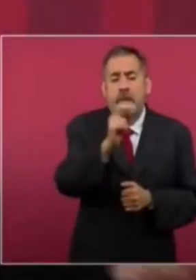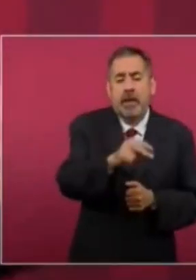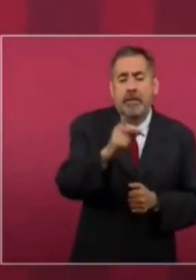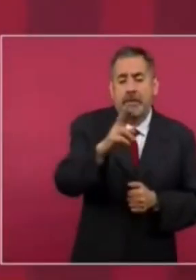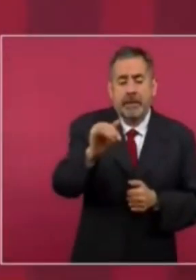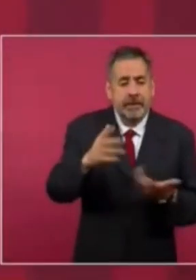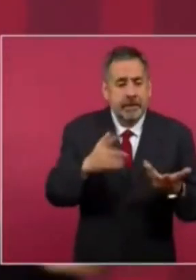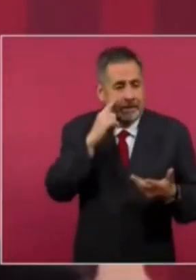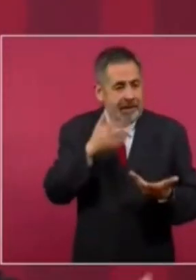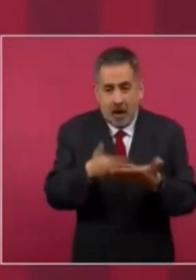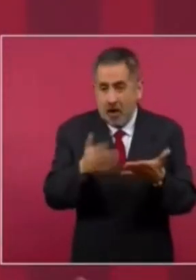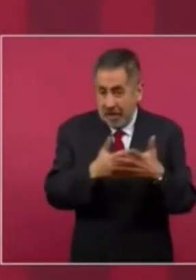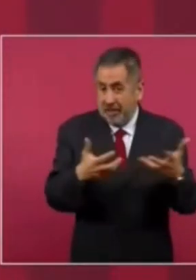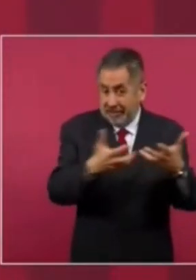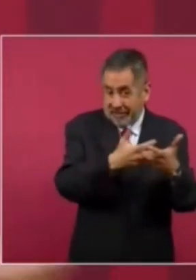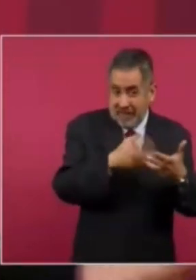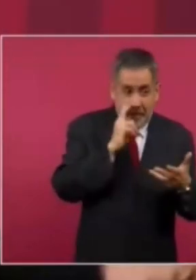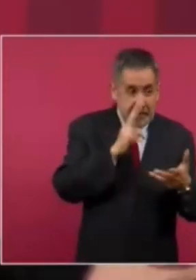Bueno, tan es así que ya